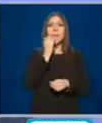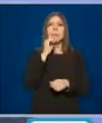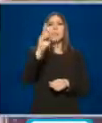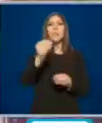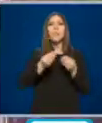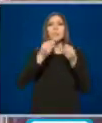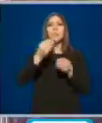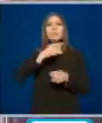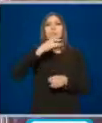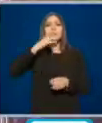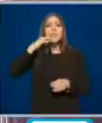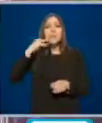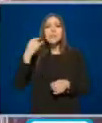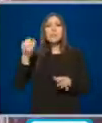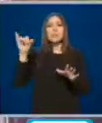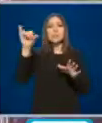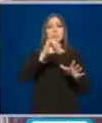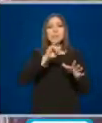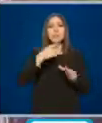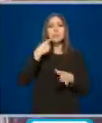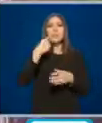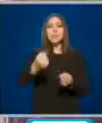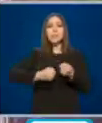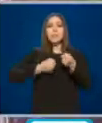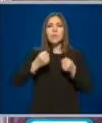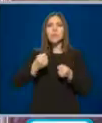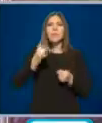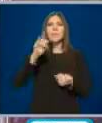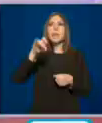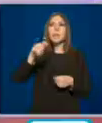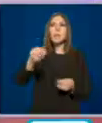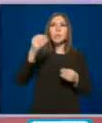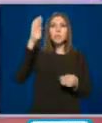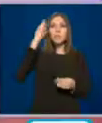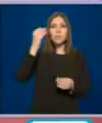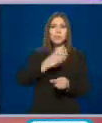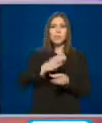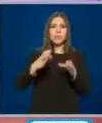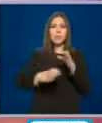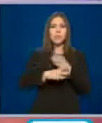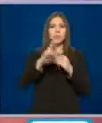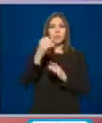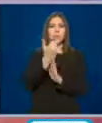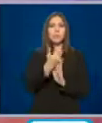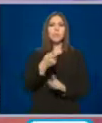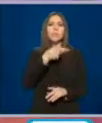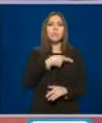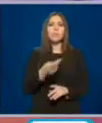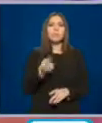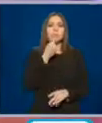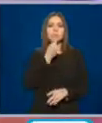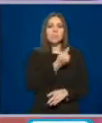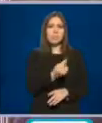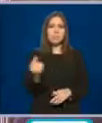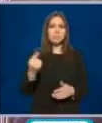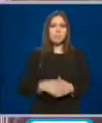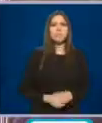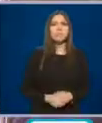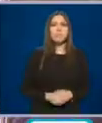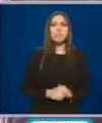No irritantes, no condimentos fuertes. Claro, o sea, ¿no? pimienta en exceso o yo qué sé, esas cosas que a lo mejor pobre niño, Ahora ¿no? miren, existe